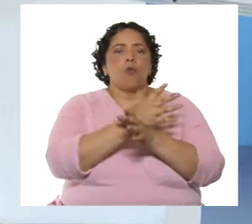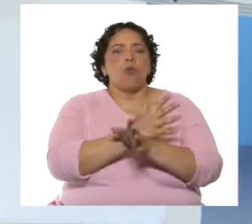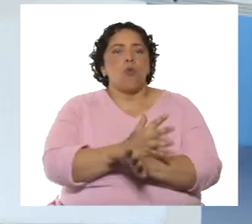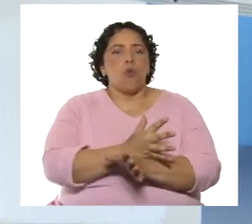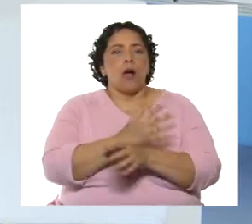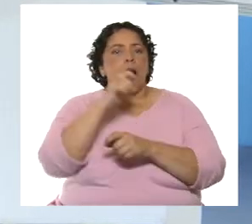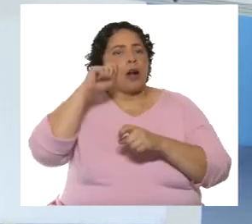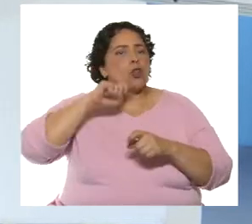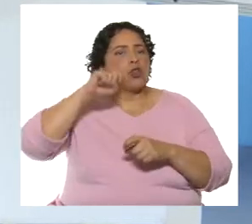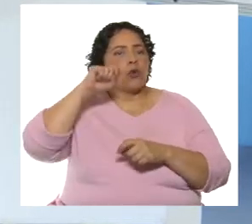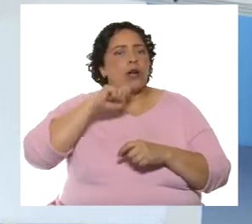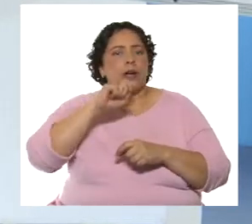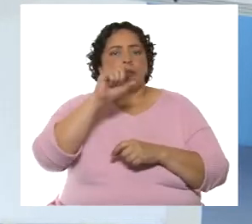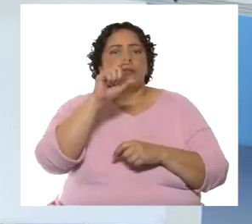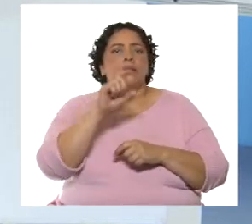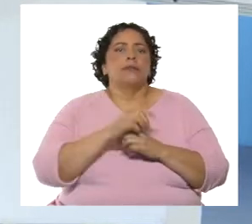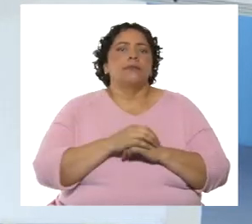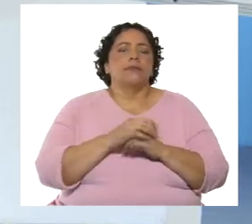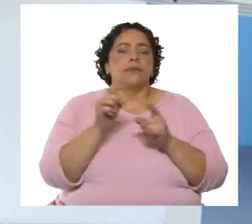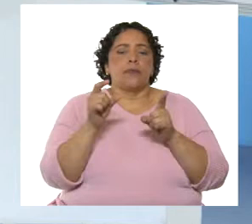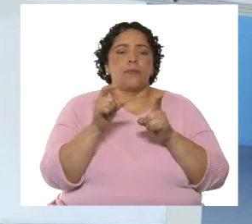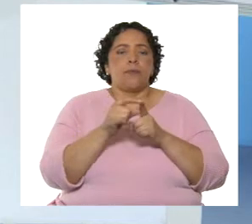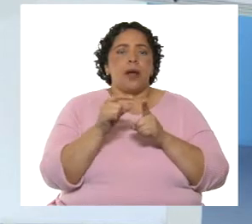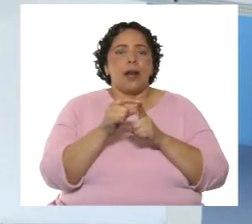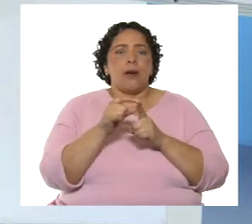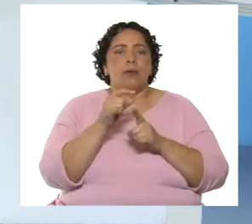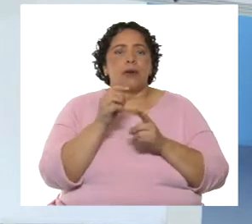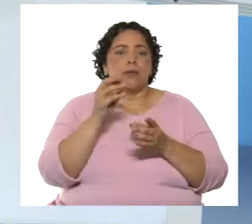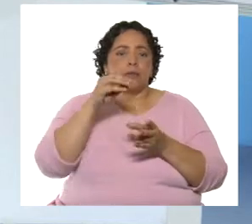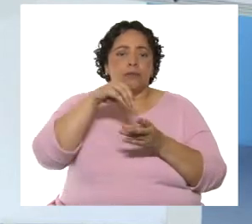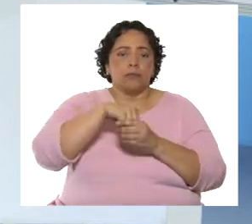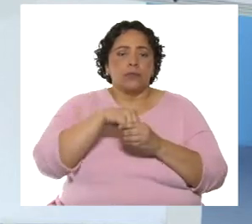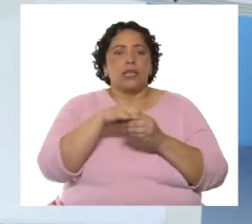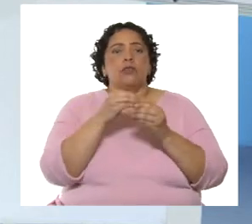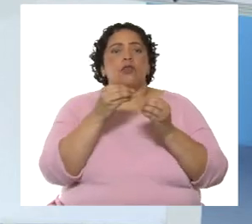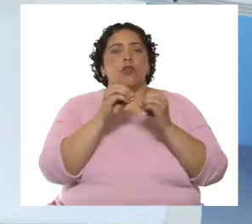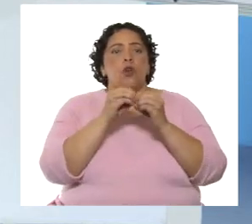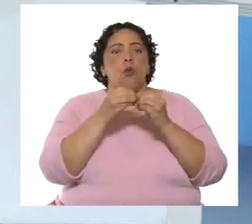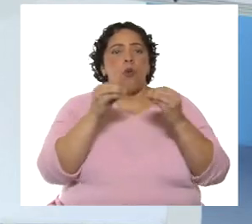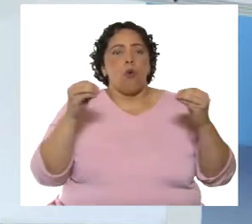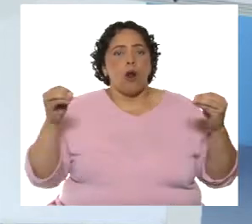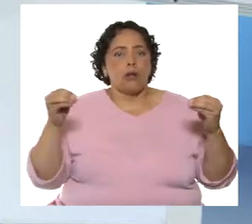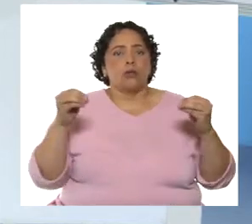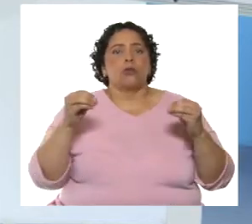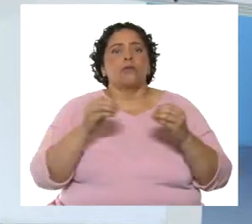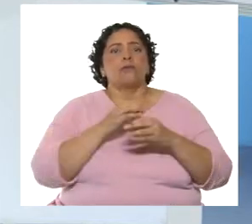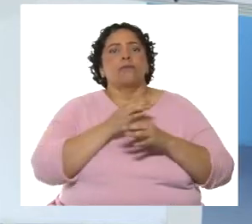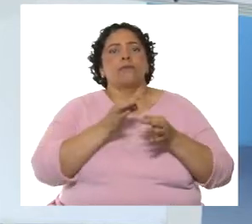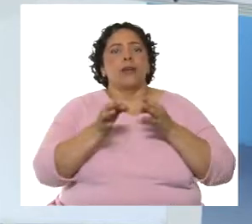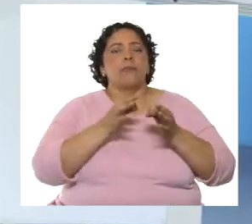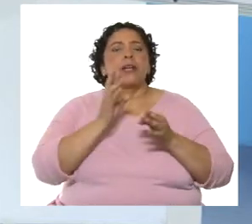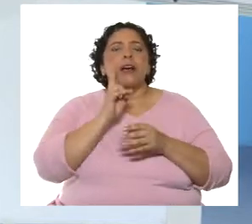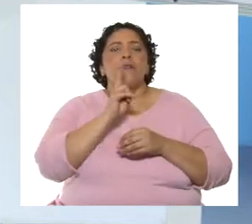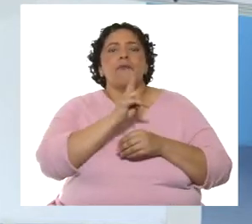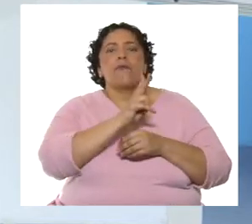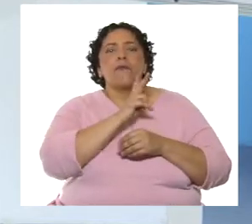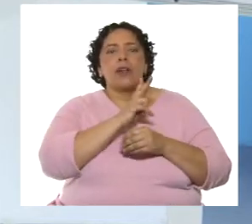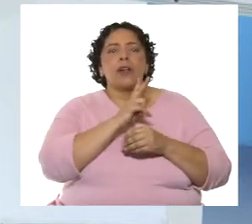llorar. Esas palabras en una oración identifican el verbo porque es la acción que